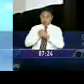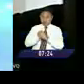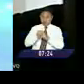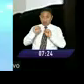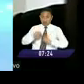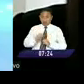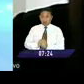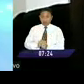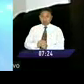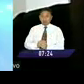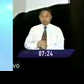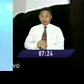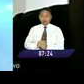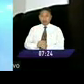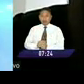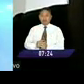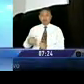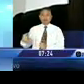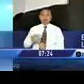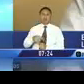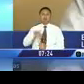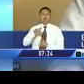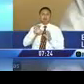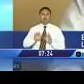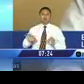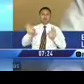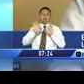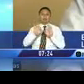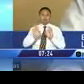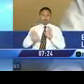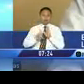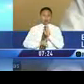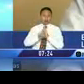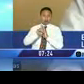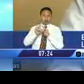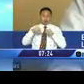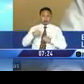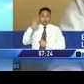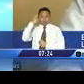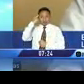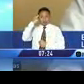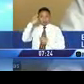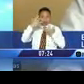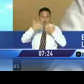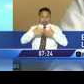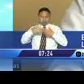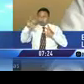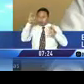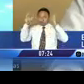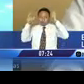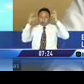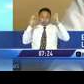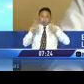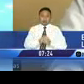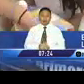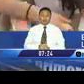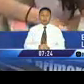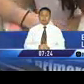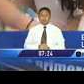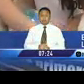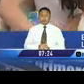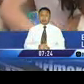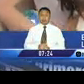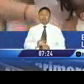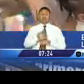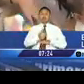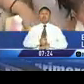y más que el crecimiento, lo más importante, el desarrollo, el neurodesarrollo, el crecimiento adecuado del cerebro. Según